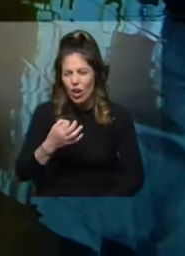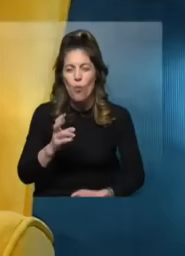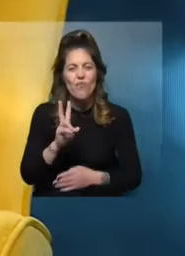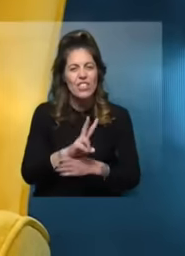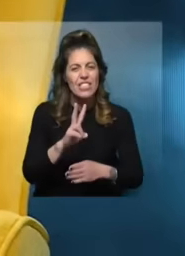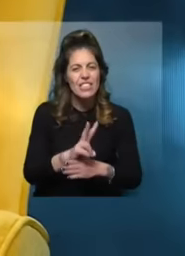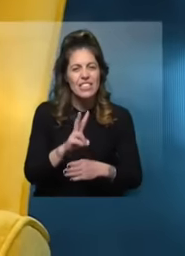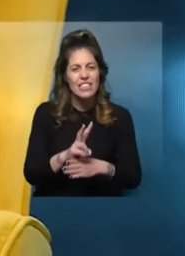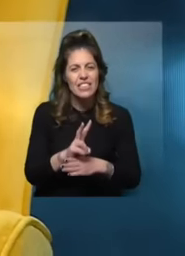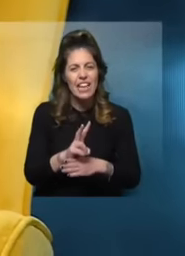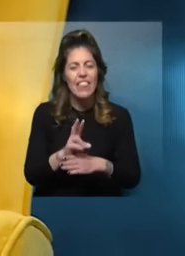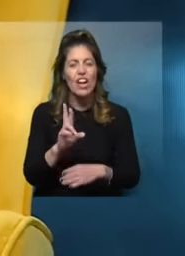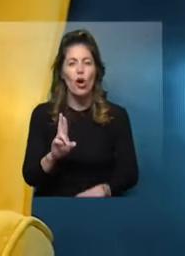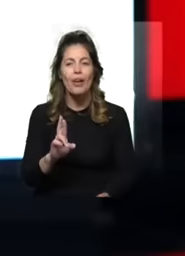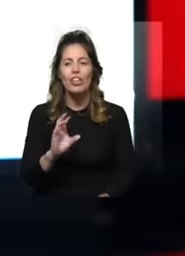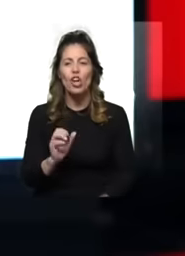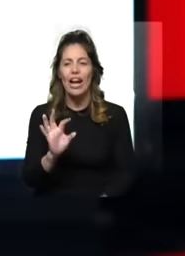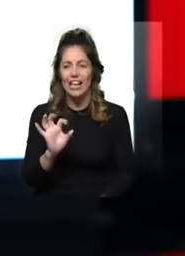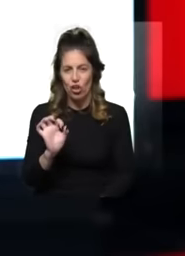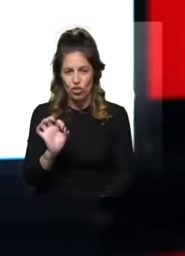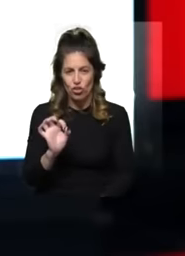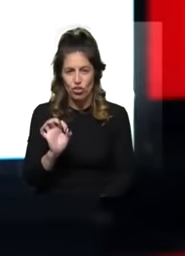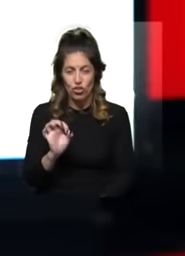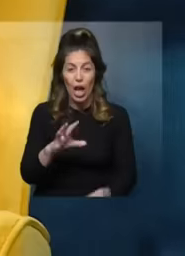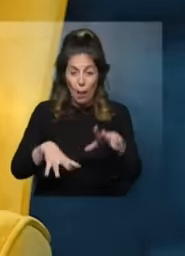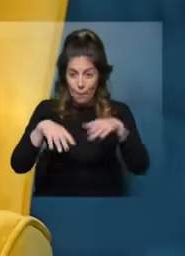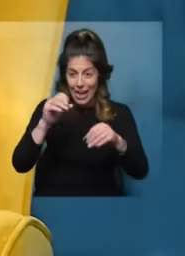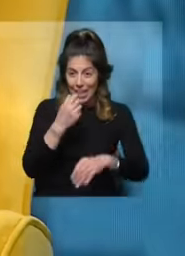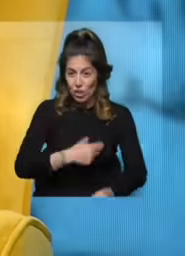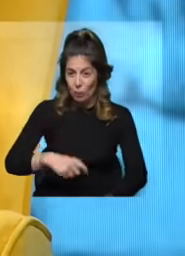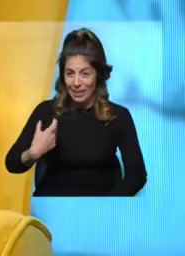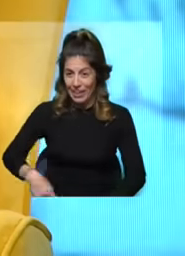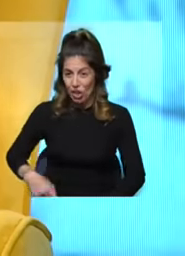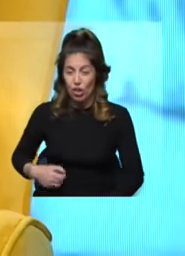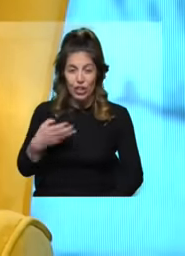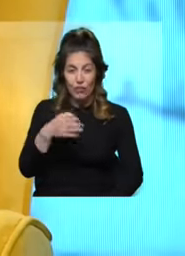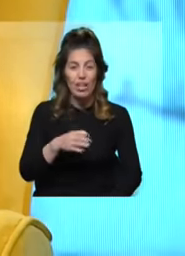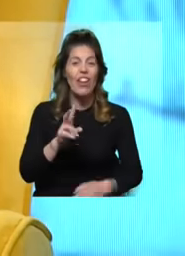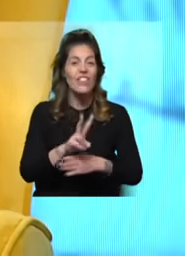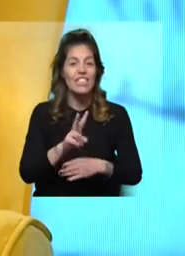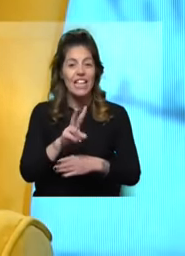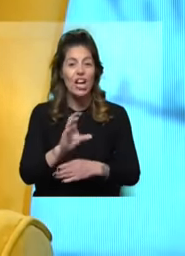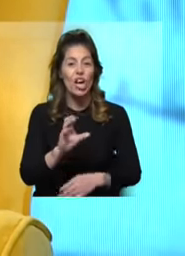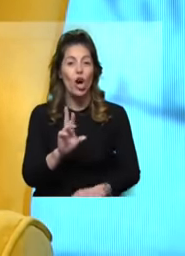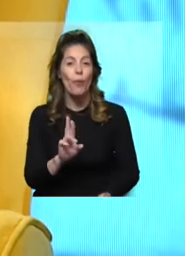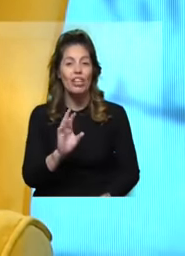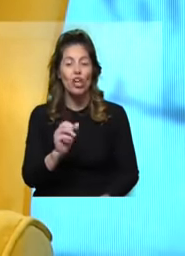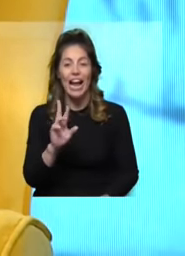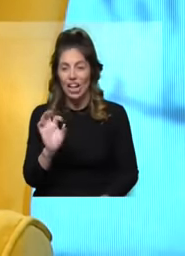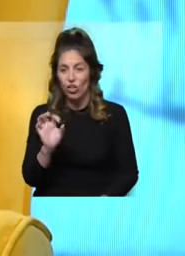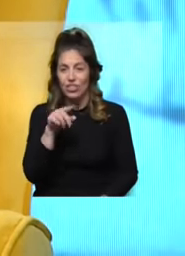visita de Roberto Carlos. Sí, para ese Peñarol. Una visita de Roberto Carlos y que ella